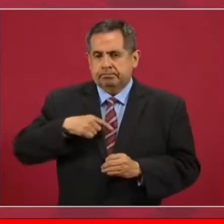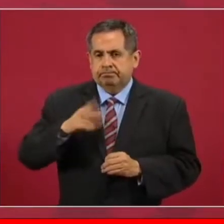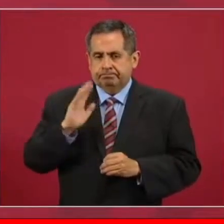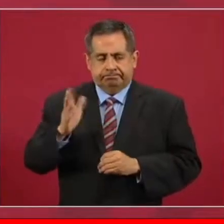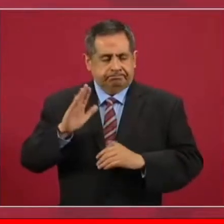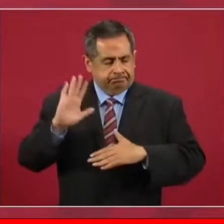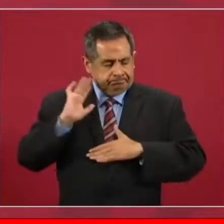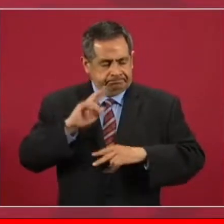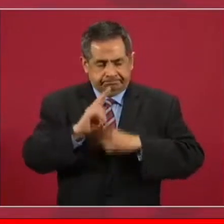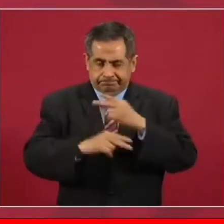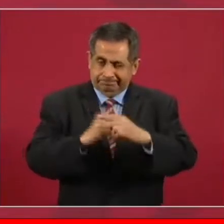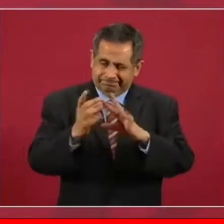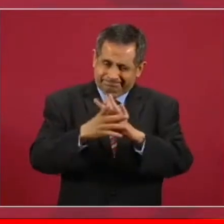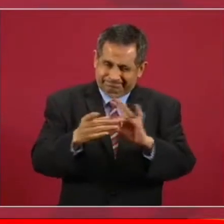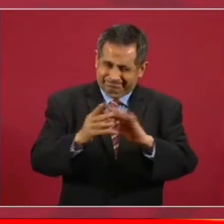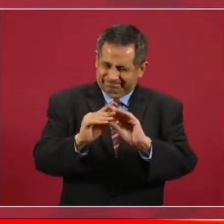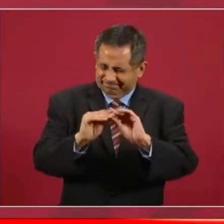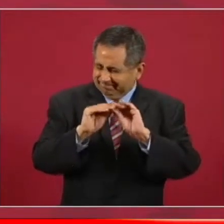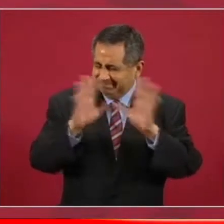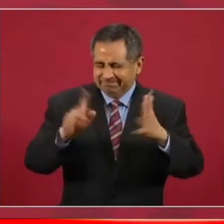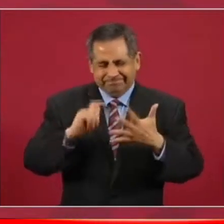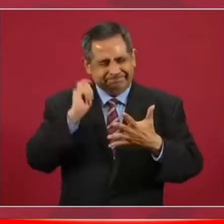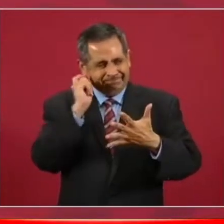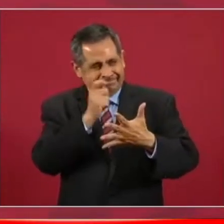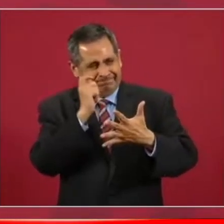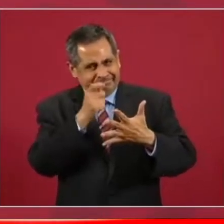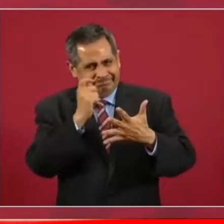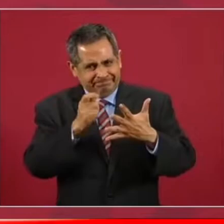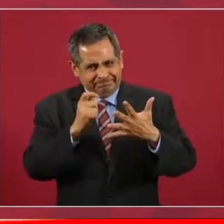esclarecer todos los hechos